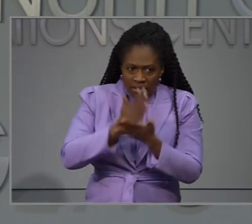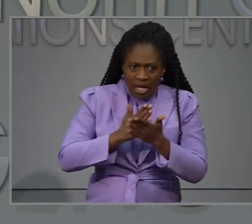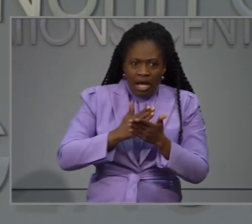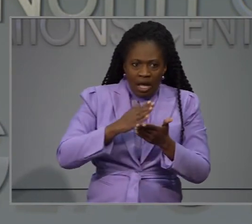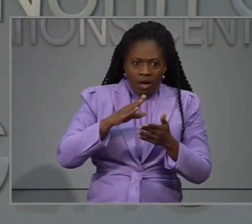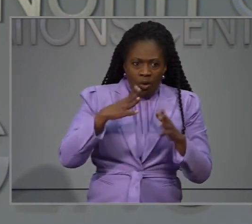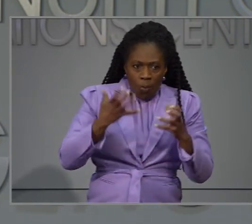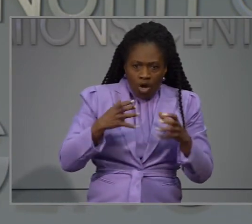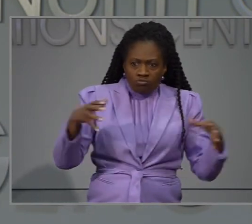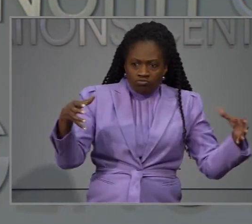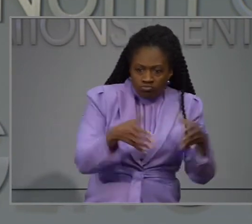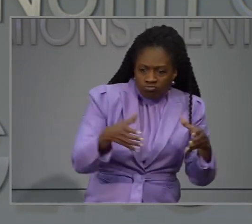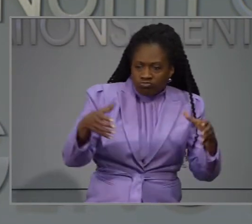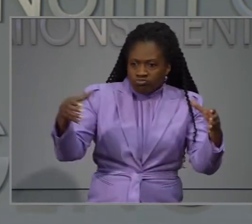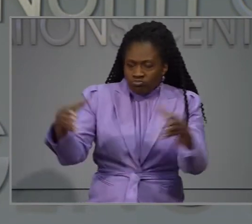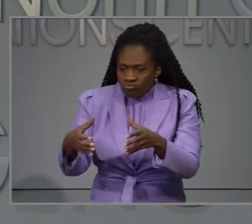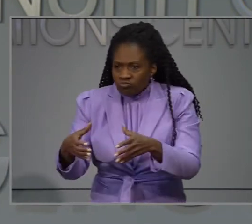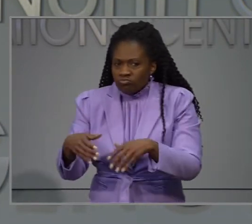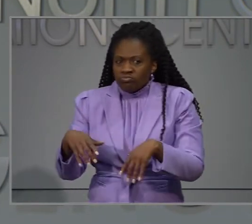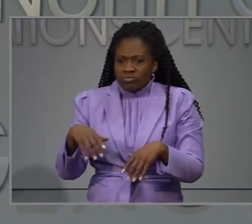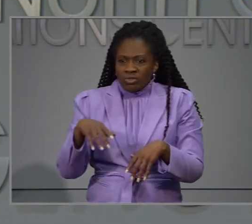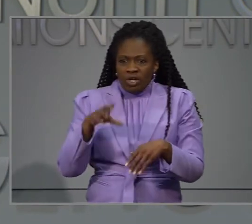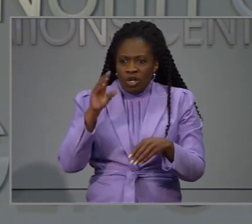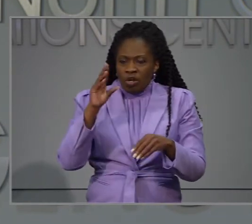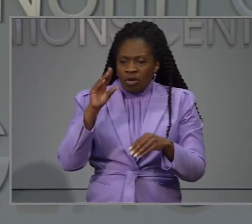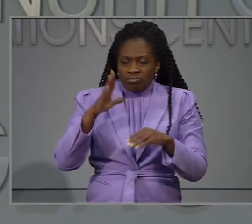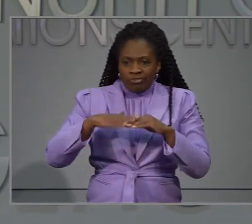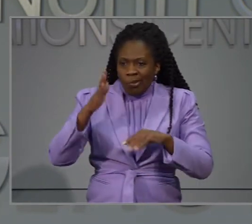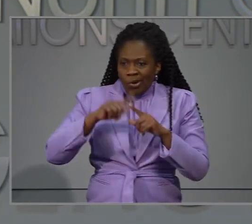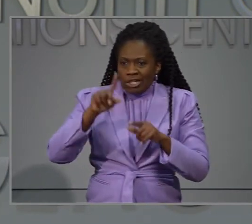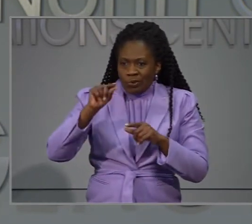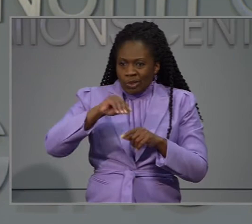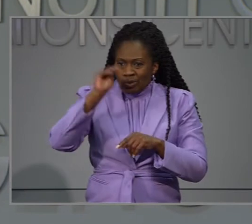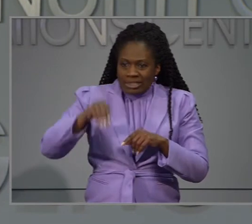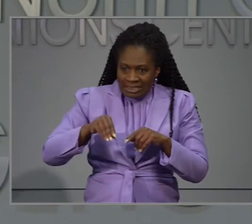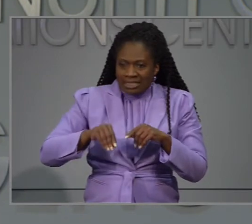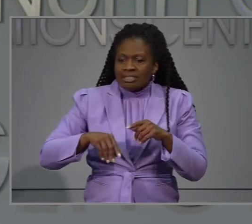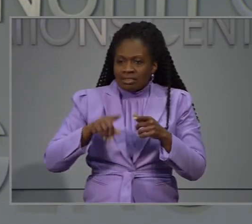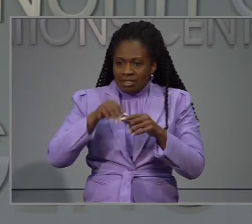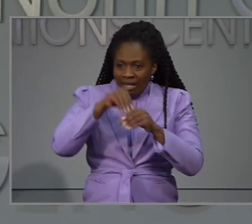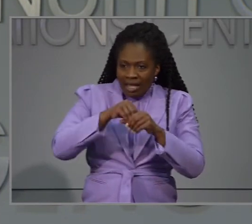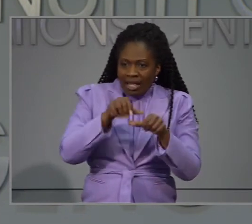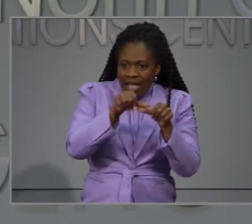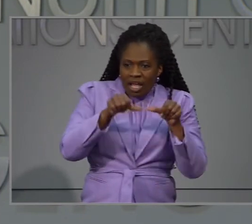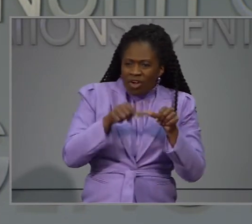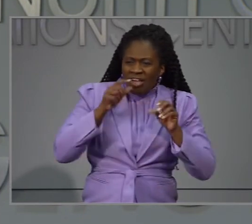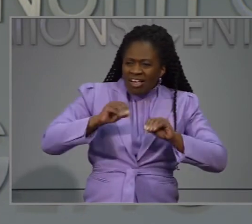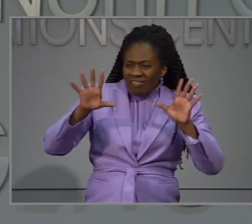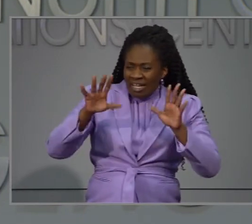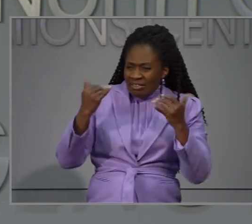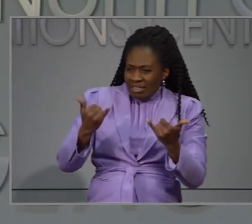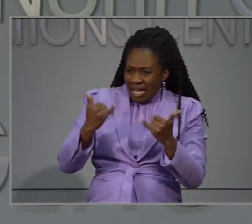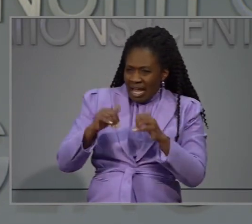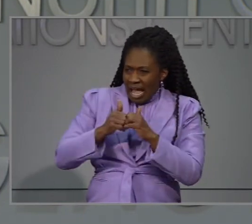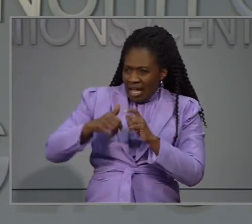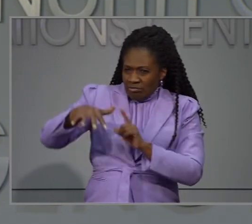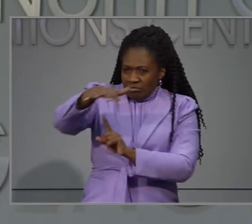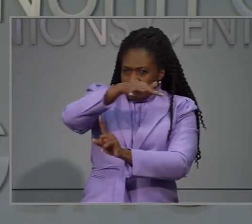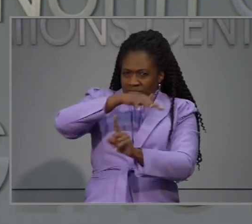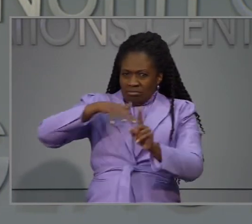los criterios en el estado que no fuera más del 20 por ciento de lo que se permite tener en esos